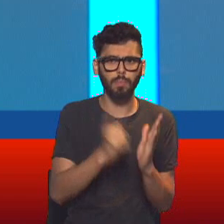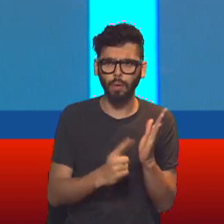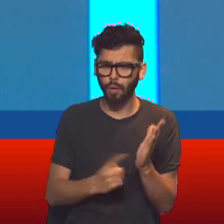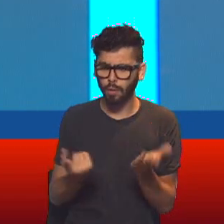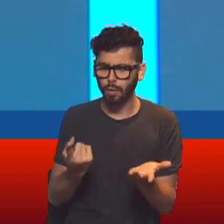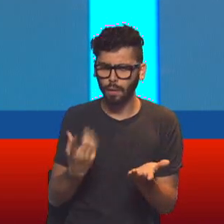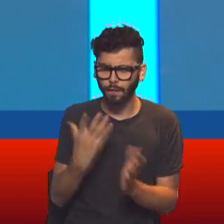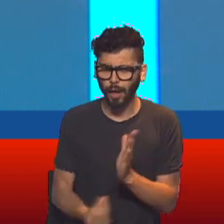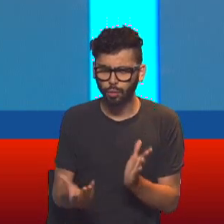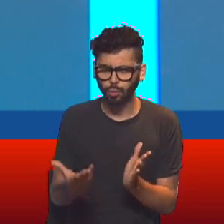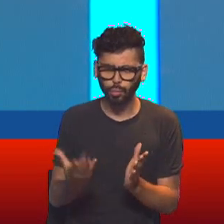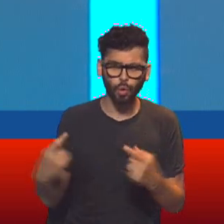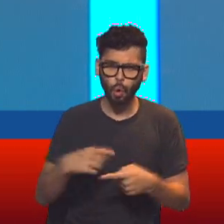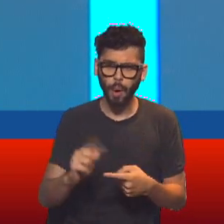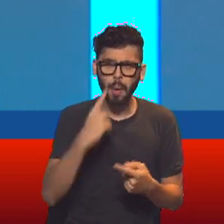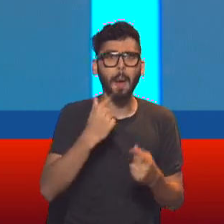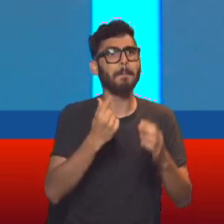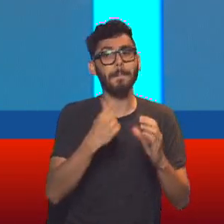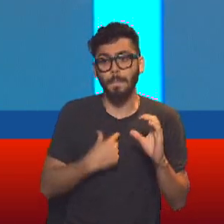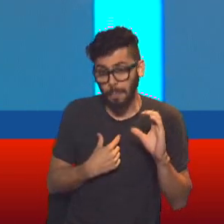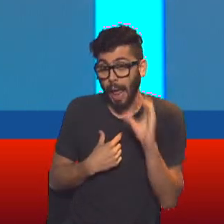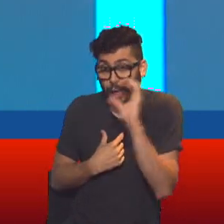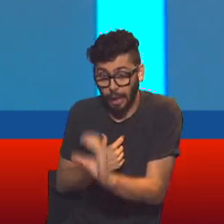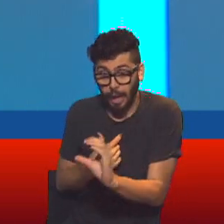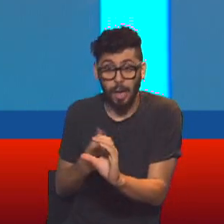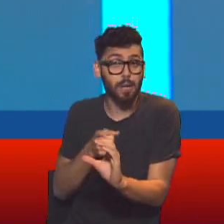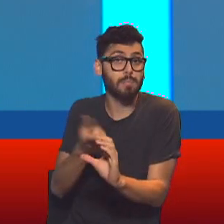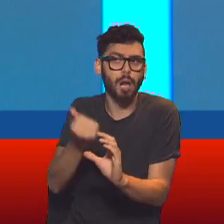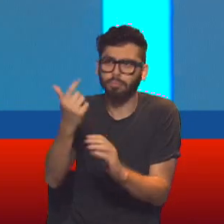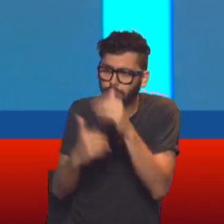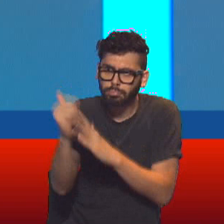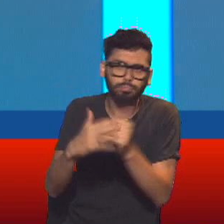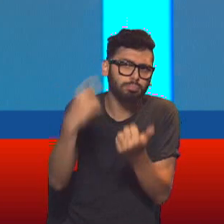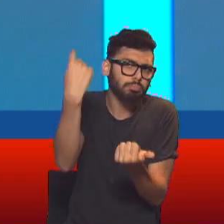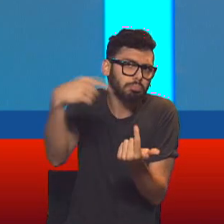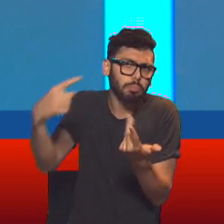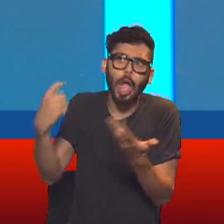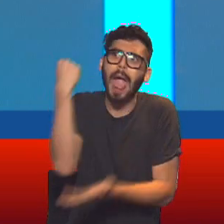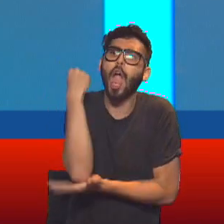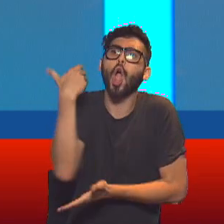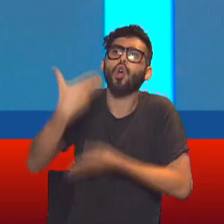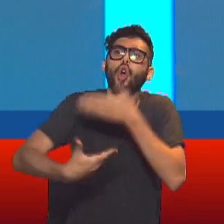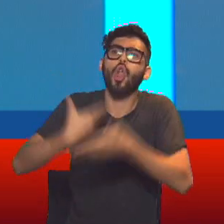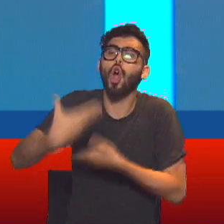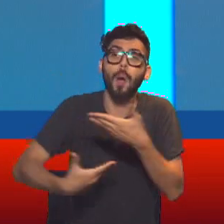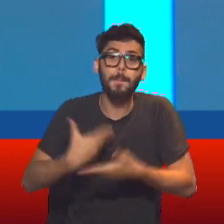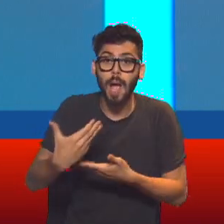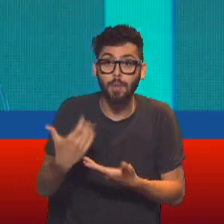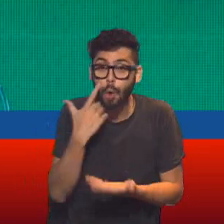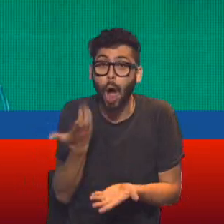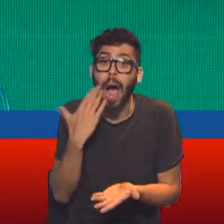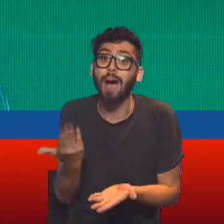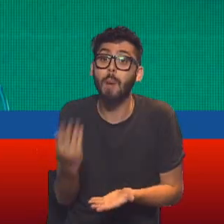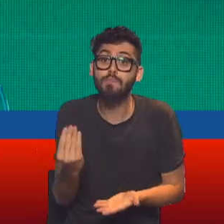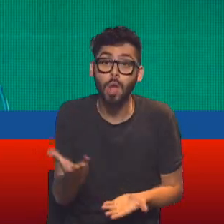diciendo, che, esta plata que vos deberías utilizarla para financiamiento de obras Sí. públicas y, bueno, desarrollo de la economía que en ese Tenés momento que estaba decir para qué. A ver, inmersa. vas al Fondo